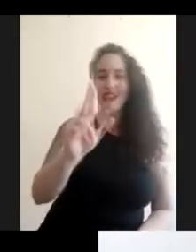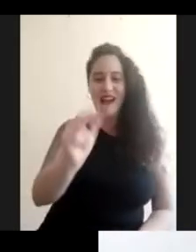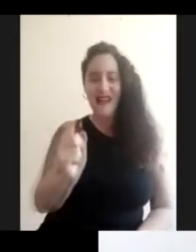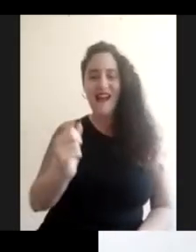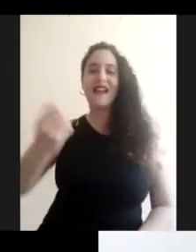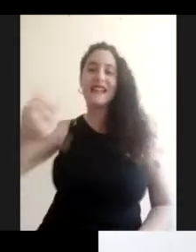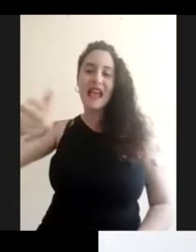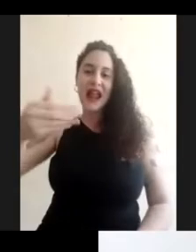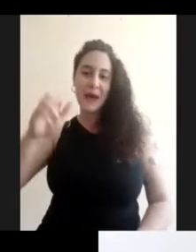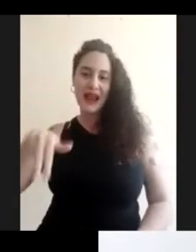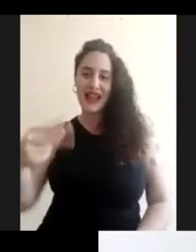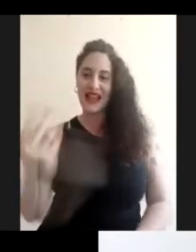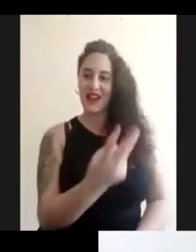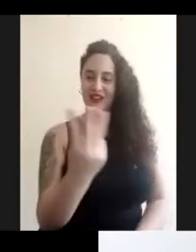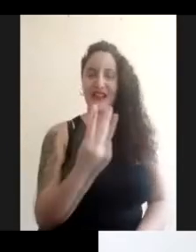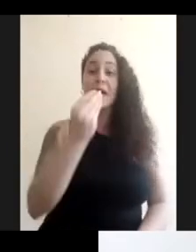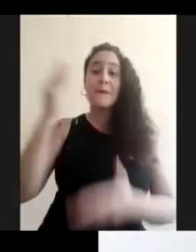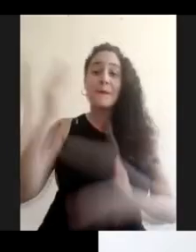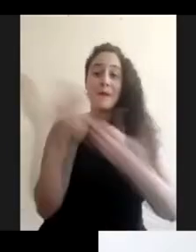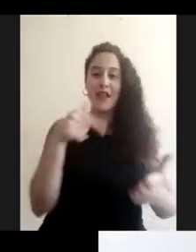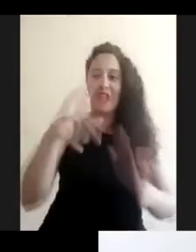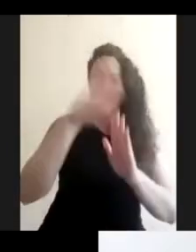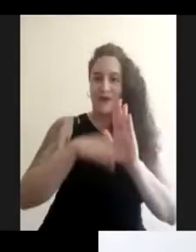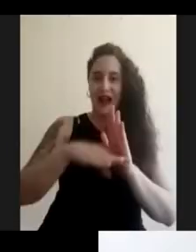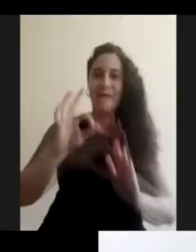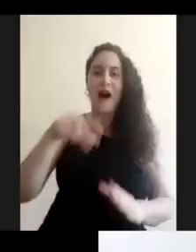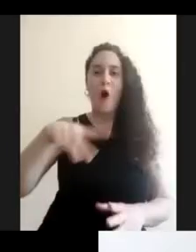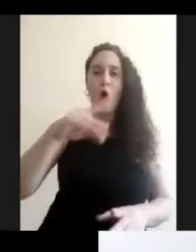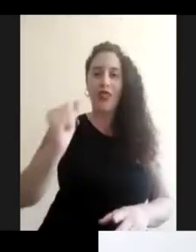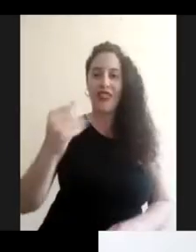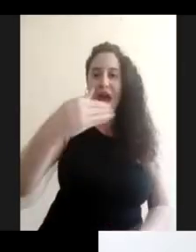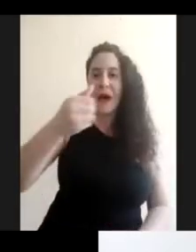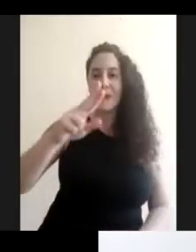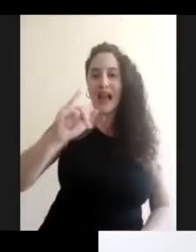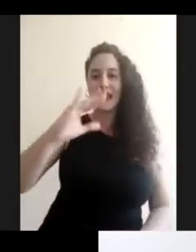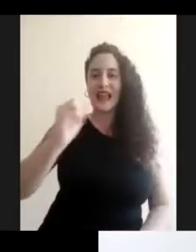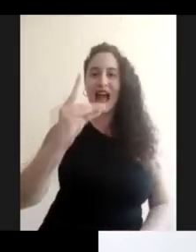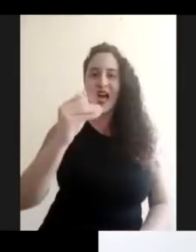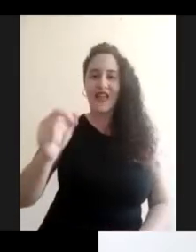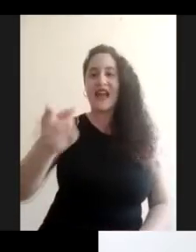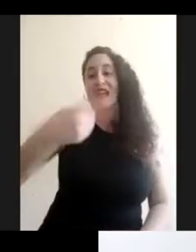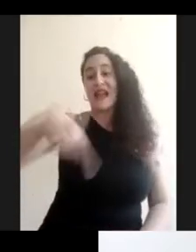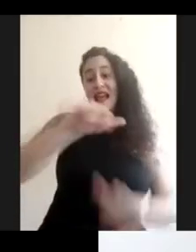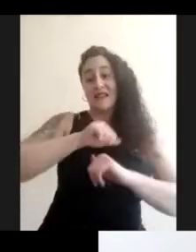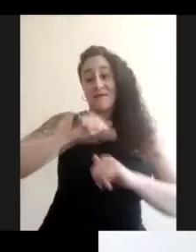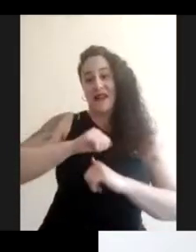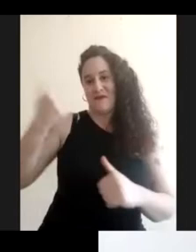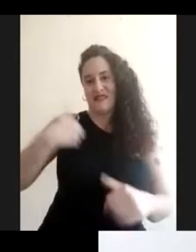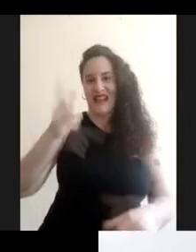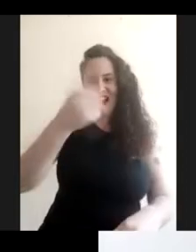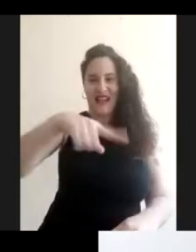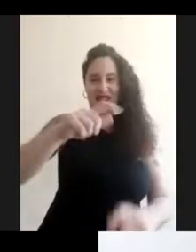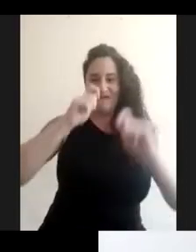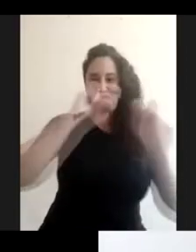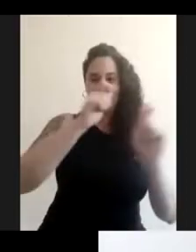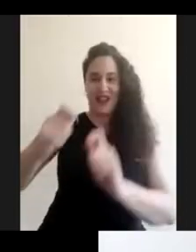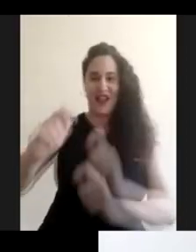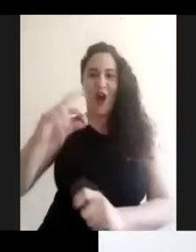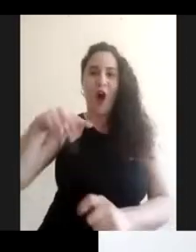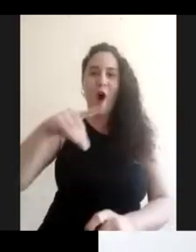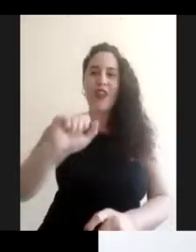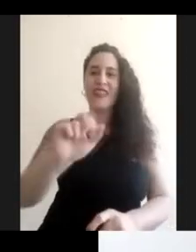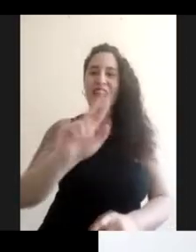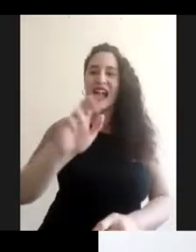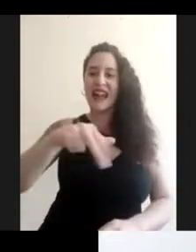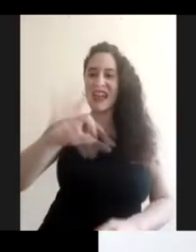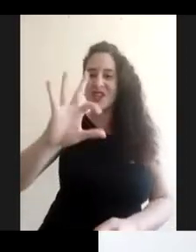Barricada, esperemos que a partir de ahora ya os podáis llamar como nos llamamos nosotros, los ondarreños y ondarreñas. Y la pregunta, para no perder mucho el tiempo, la